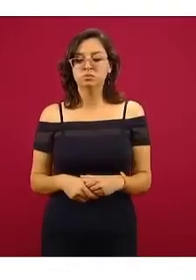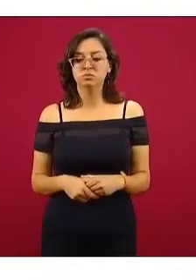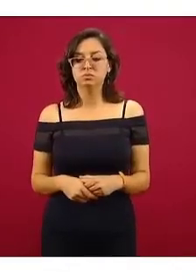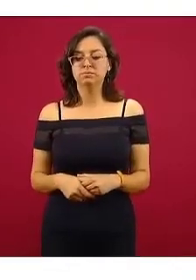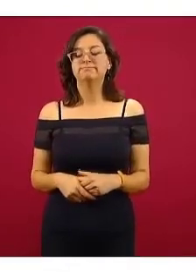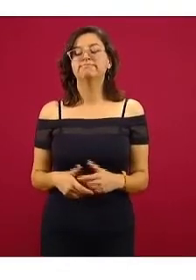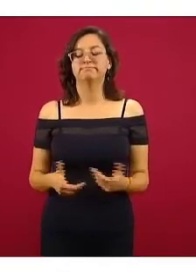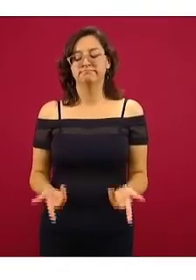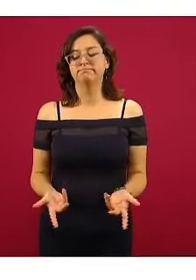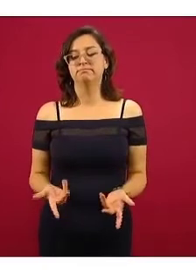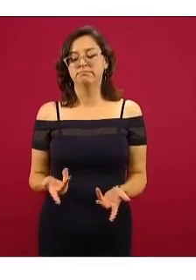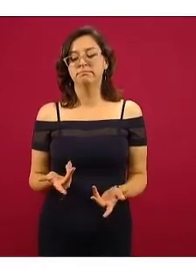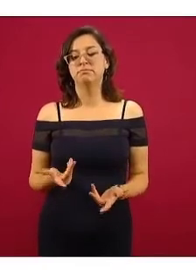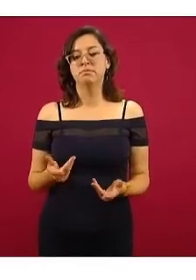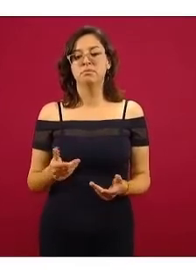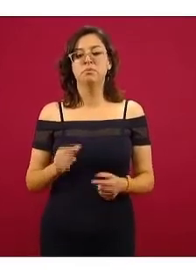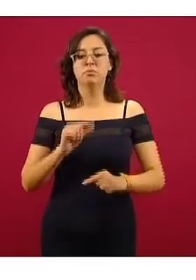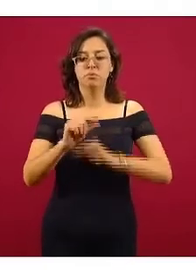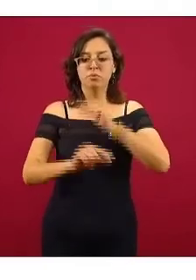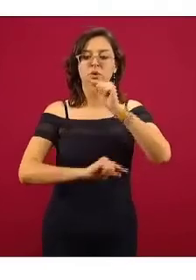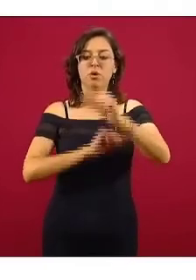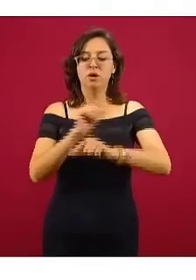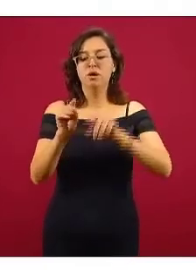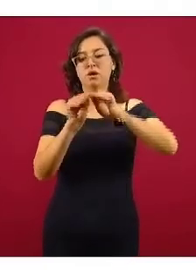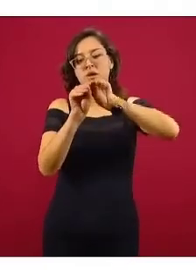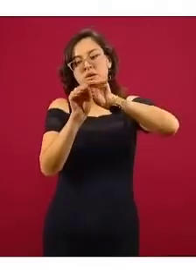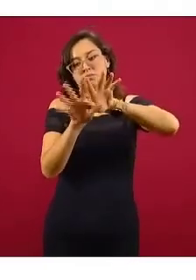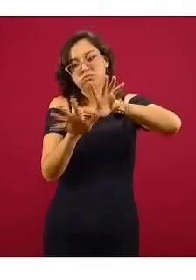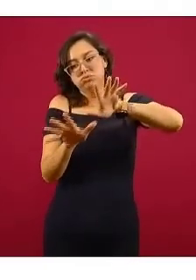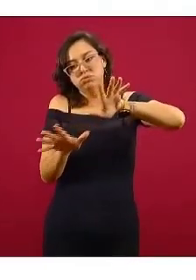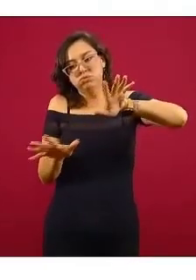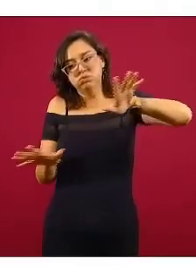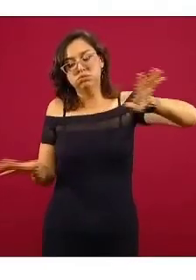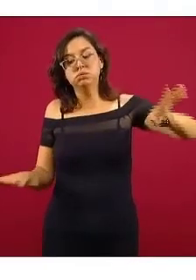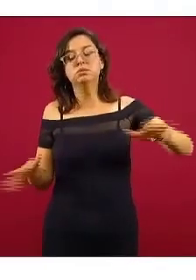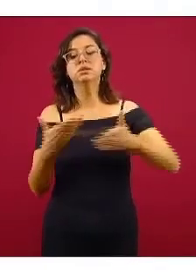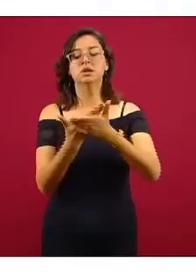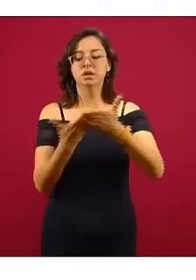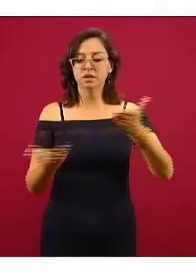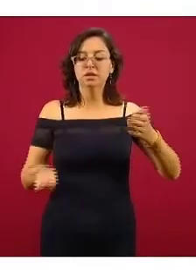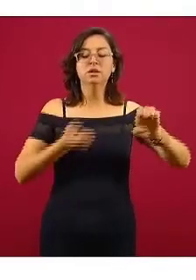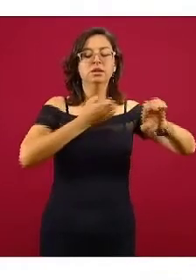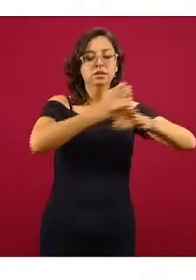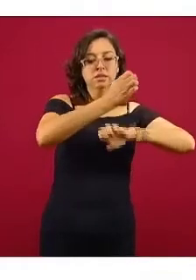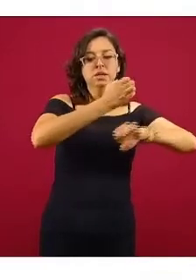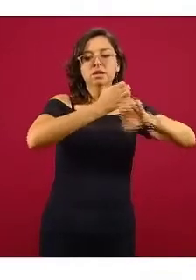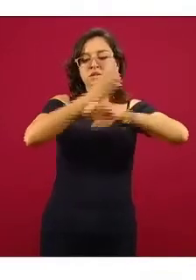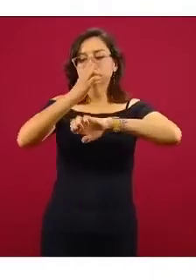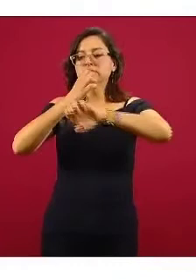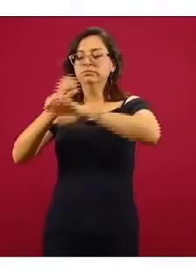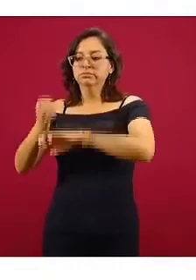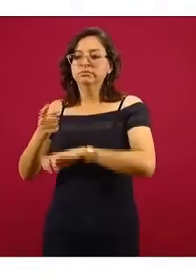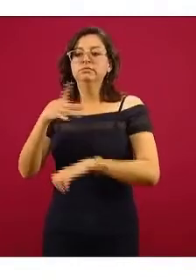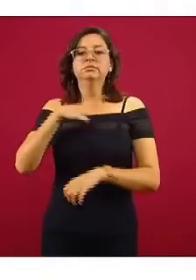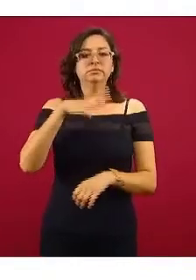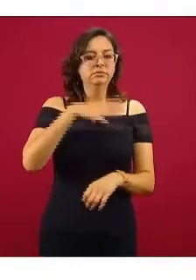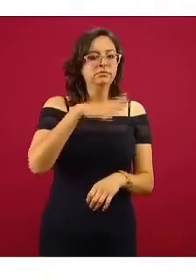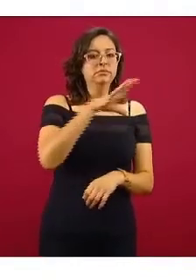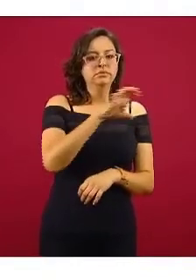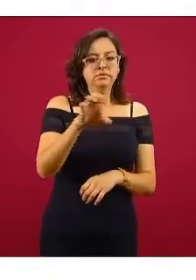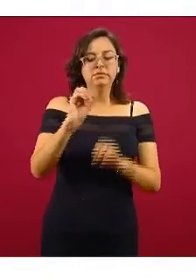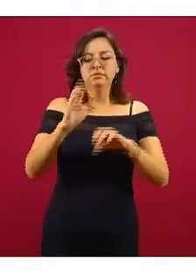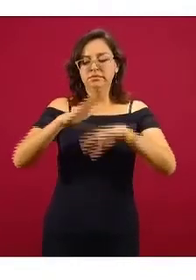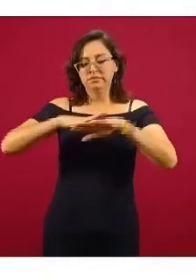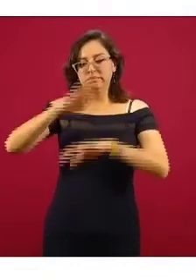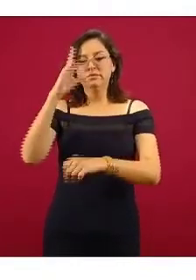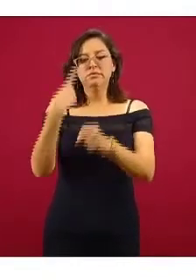Pues lógicamente esto se ha ido dispersando y ahora son más las entidades federativas que empiezan a tener al menos 500 o más